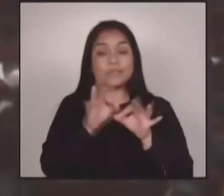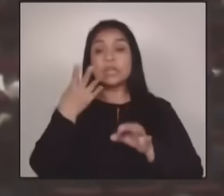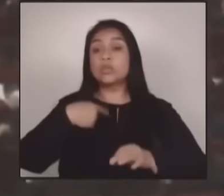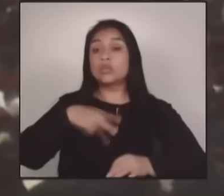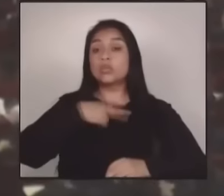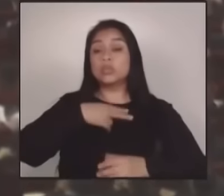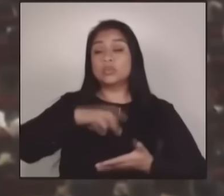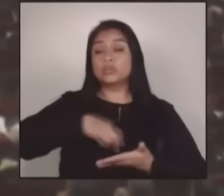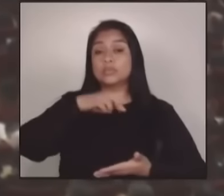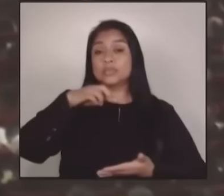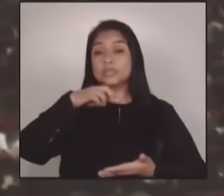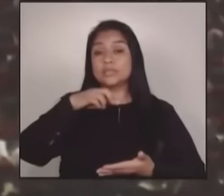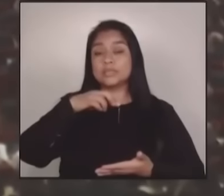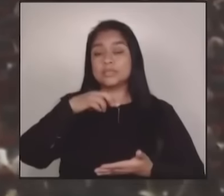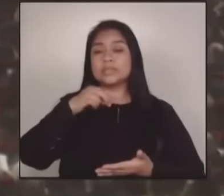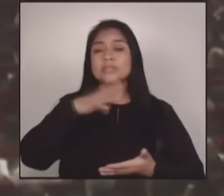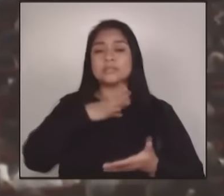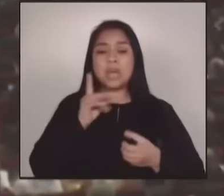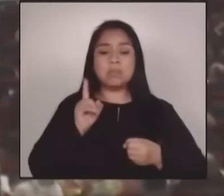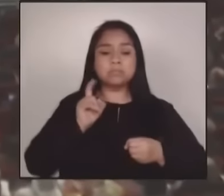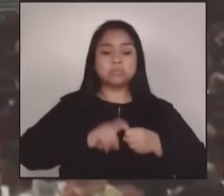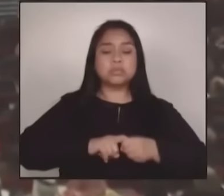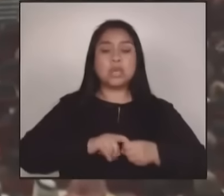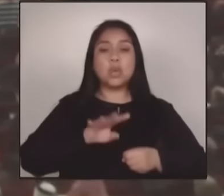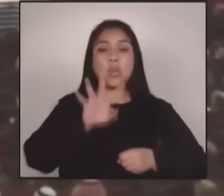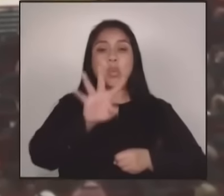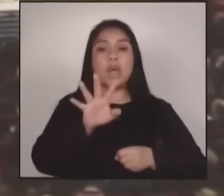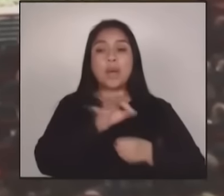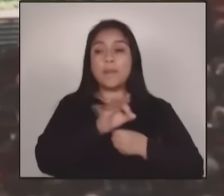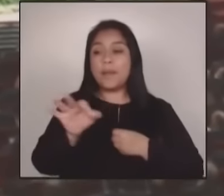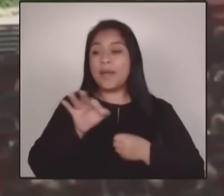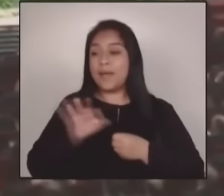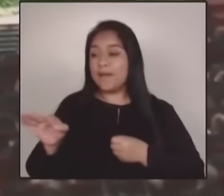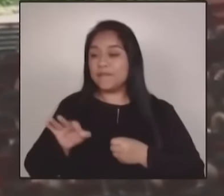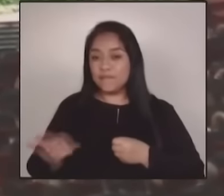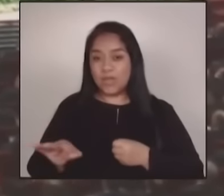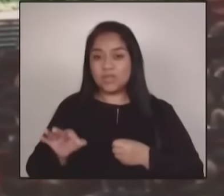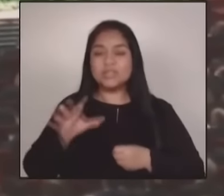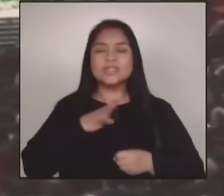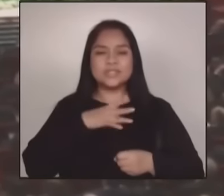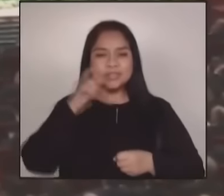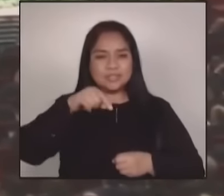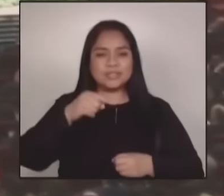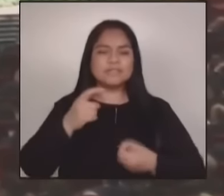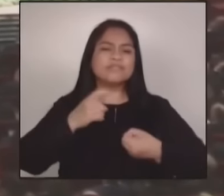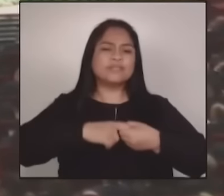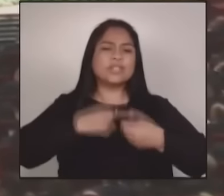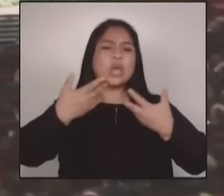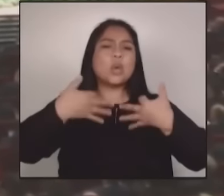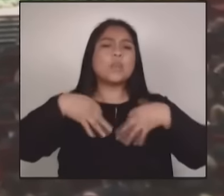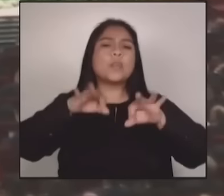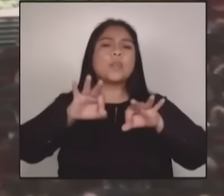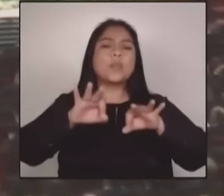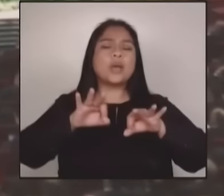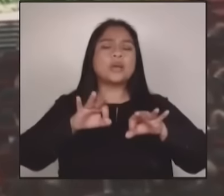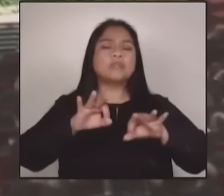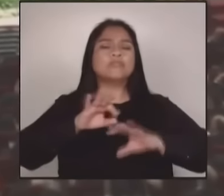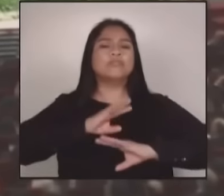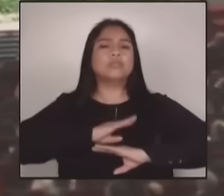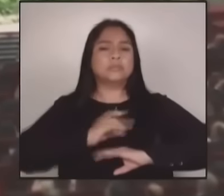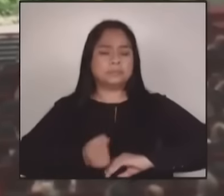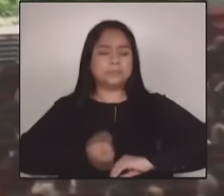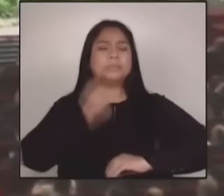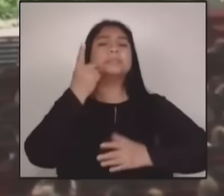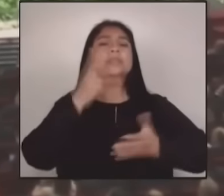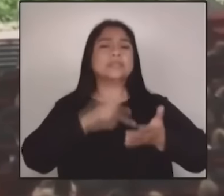nación, conformada por sus cuatro pueblos, se encuentra ante una oportunidad excepcional